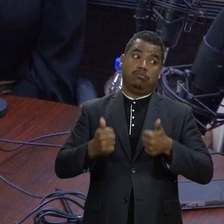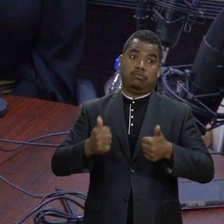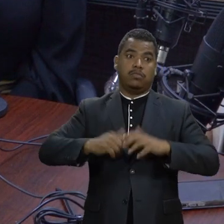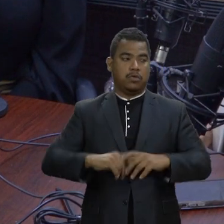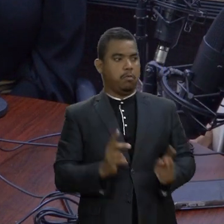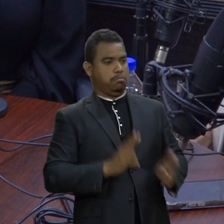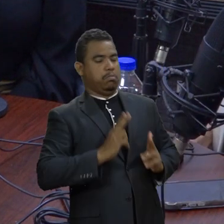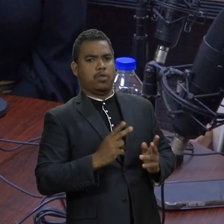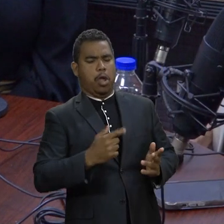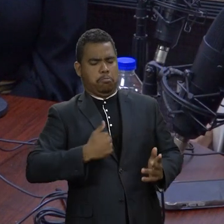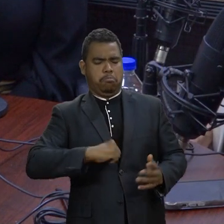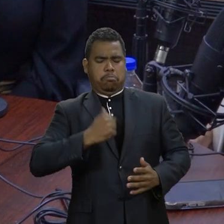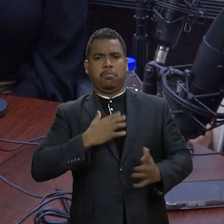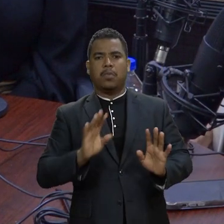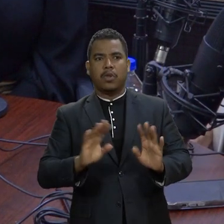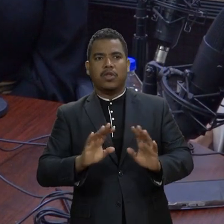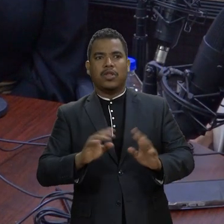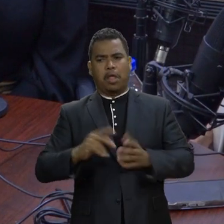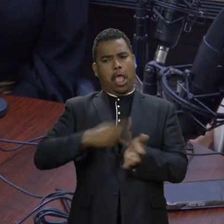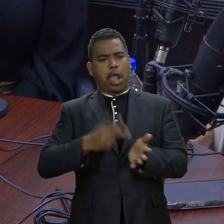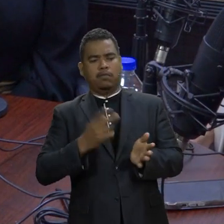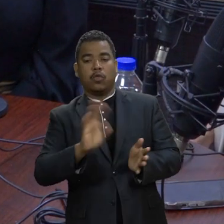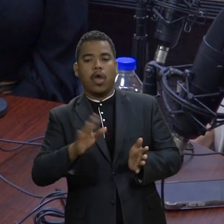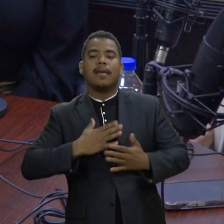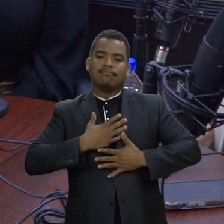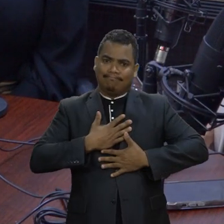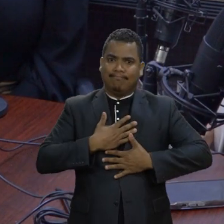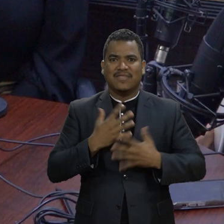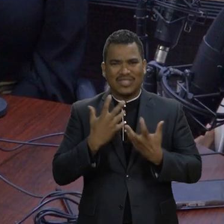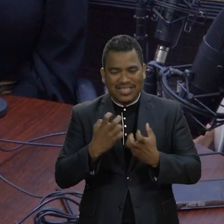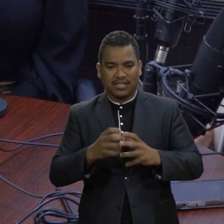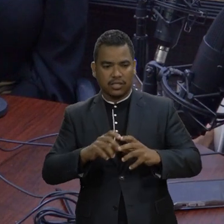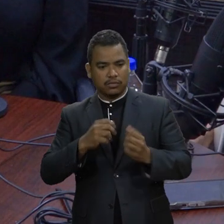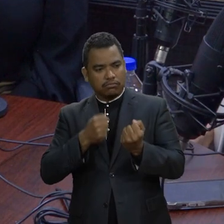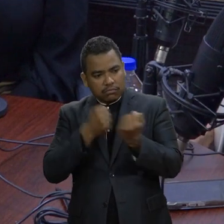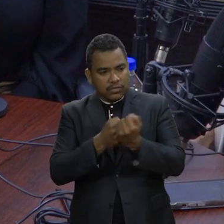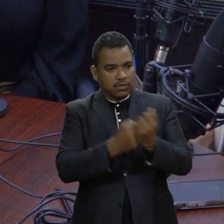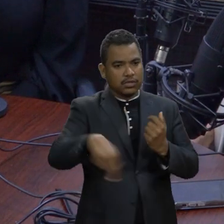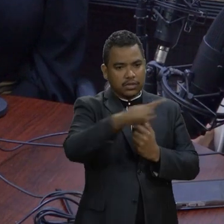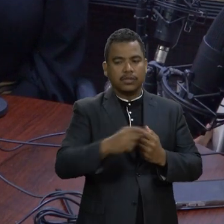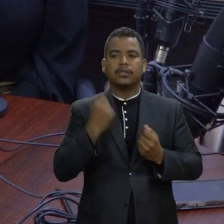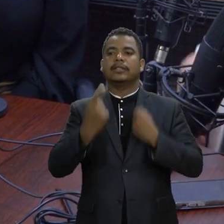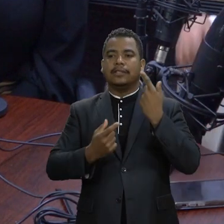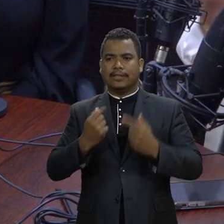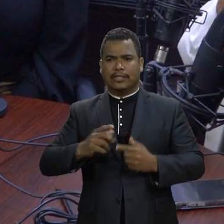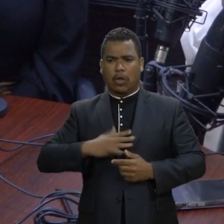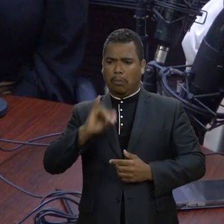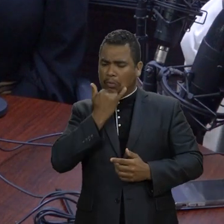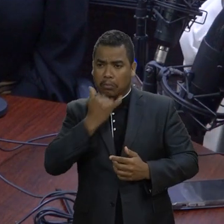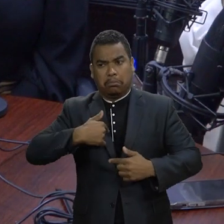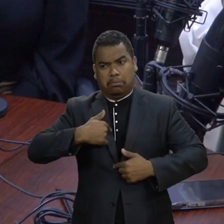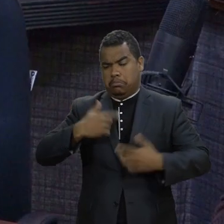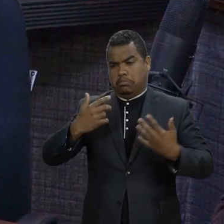le ponemos en una balanza tres cosas que son muy importantes, lo cuales son el agotamiento, el desafío y la gratificación, ¿cuál es la que le pesa más a